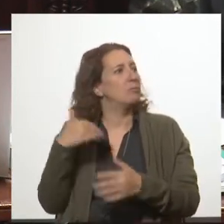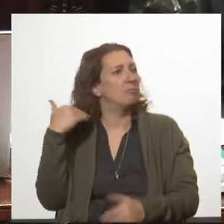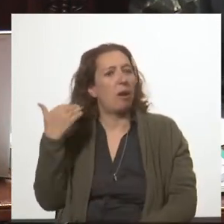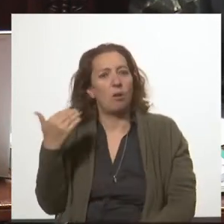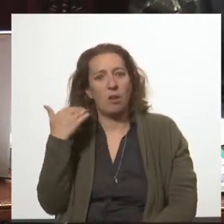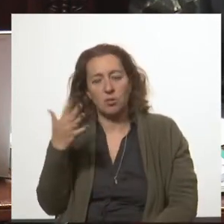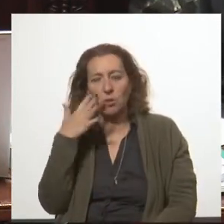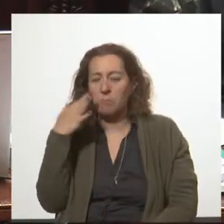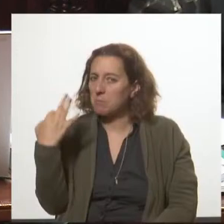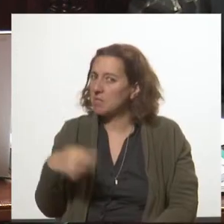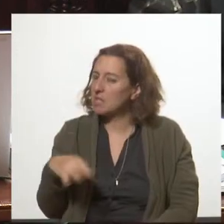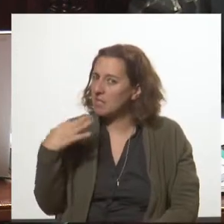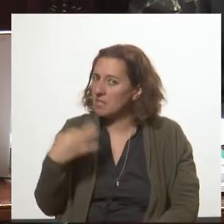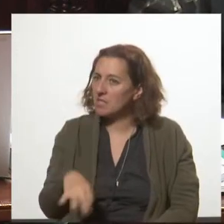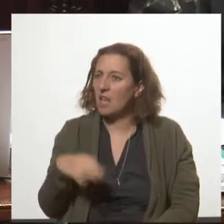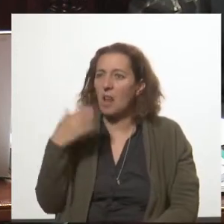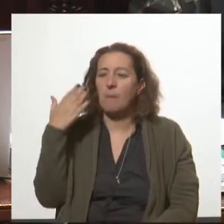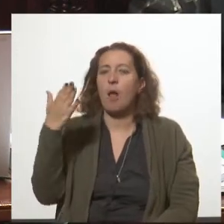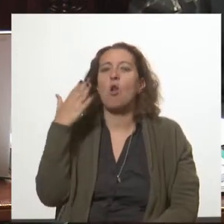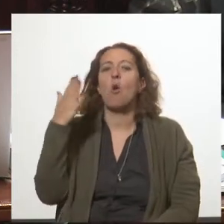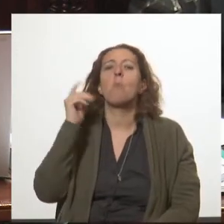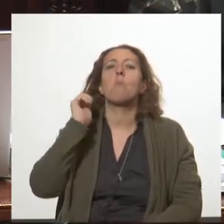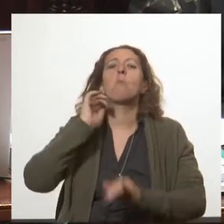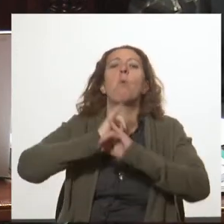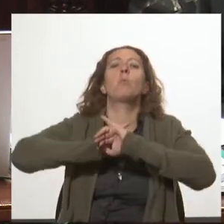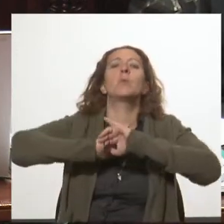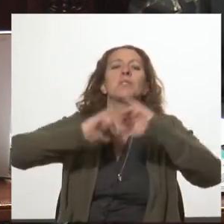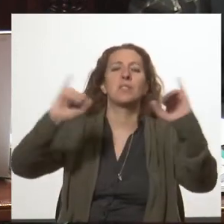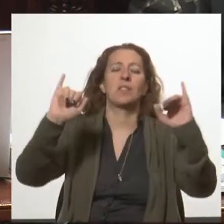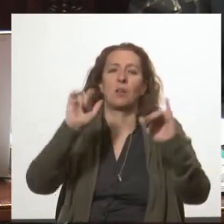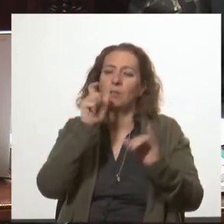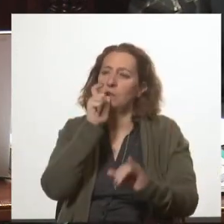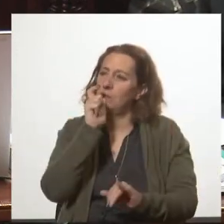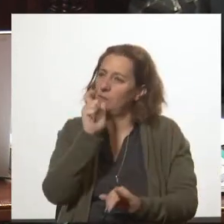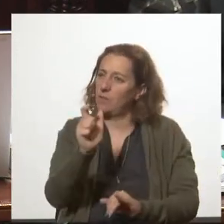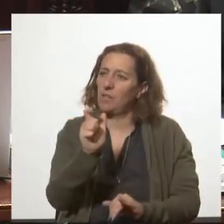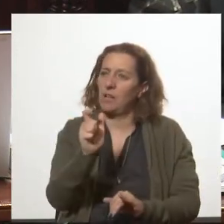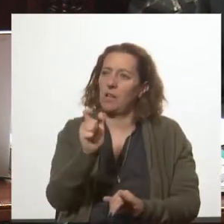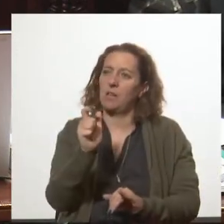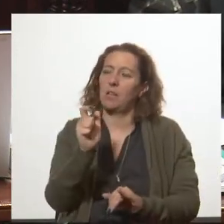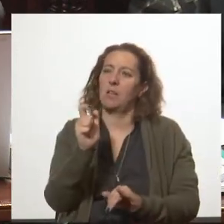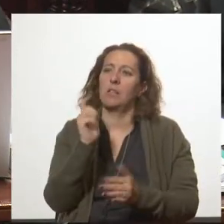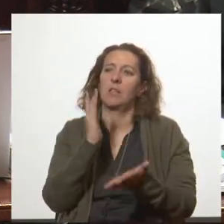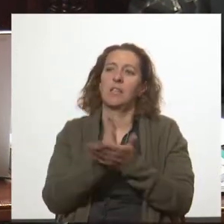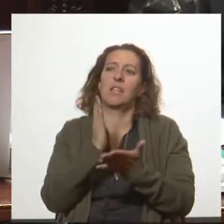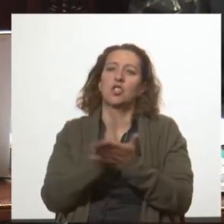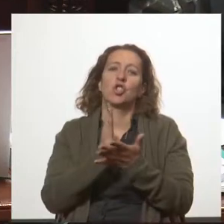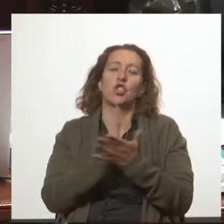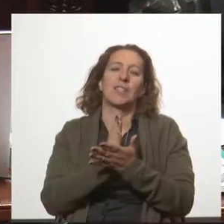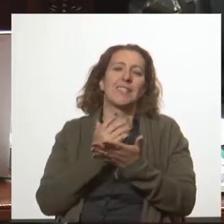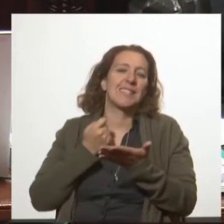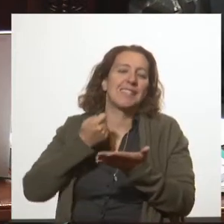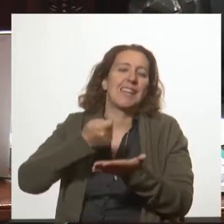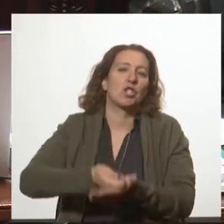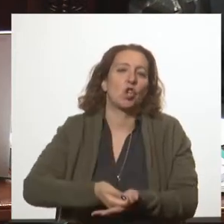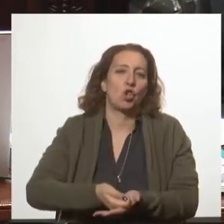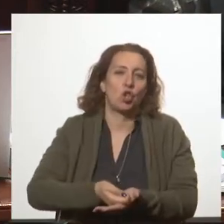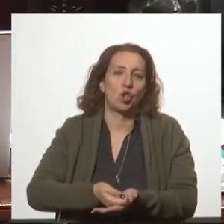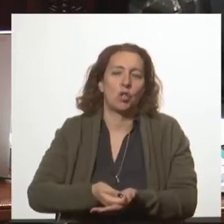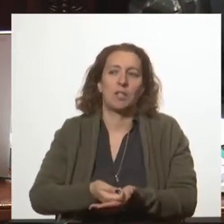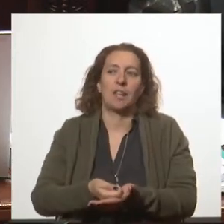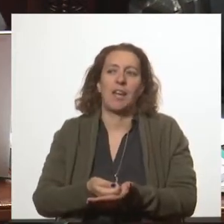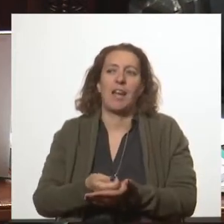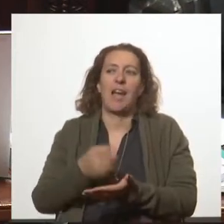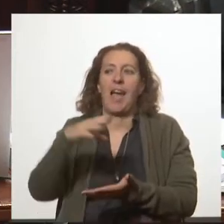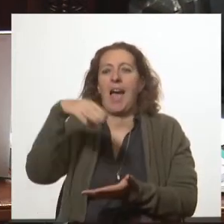especial del valor publicitario que significan los famosos derechos de designación es decir que el ante la